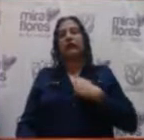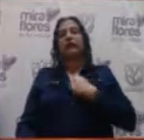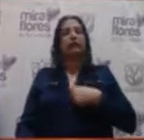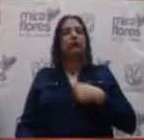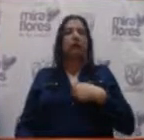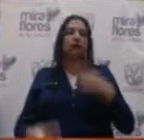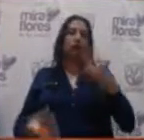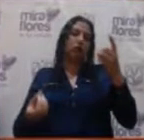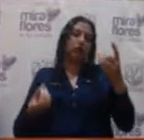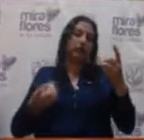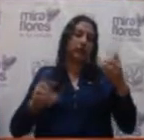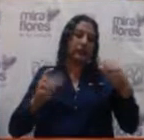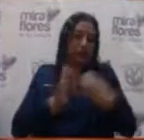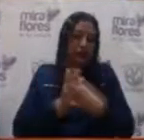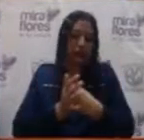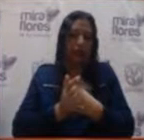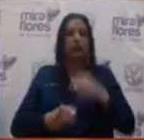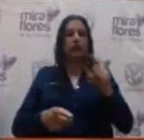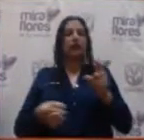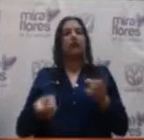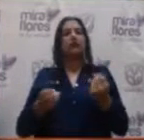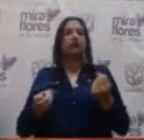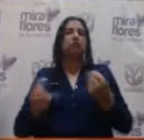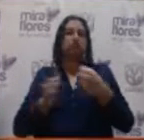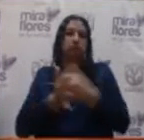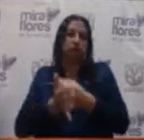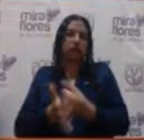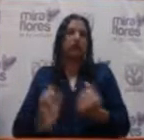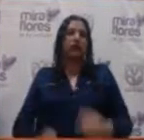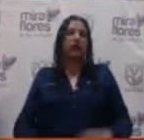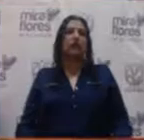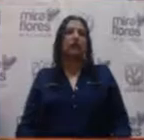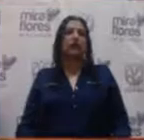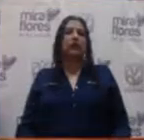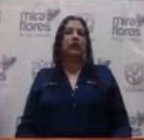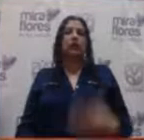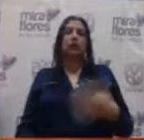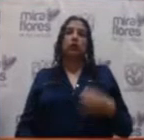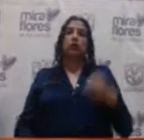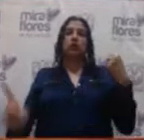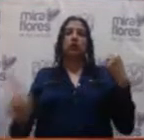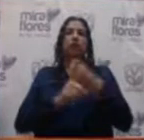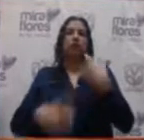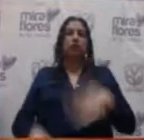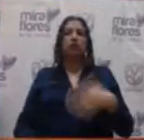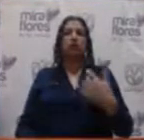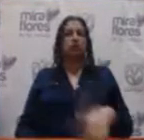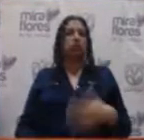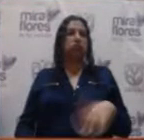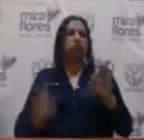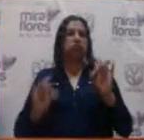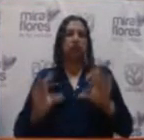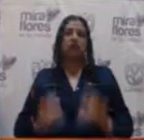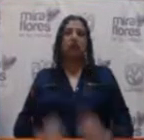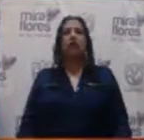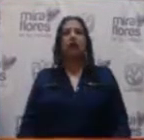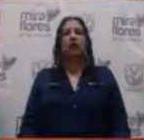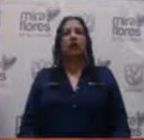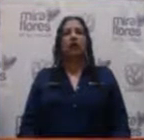un accidente y ese accidente ha tenido un impacto muy serio, que además